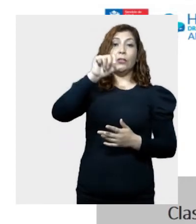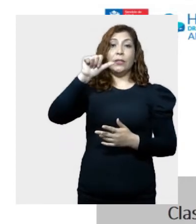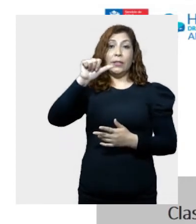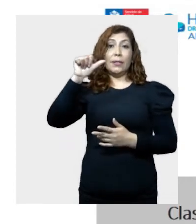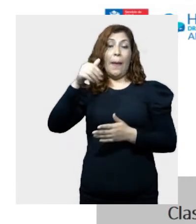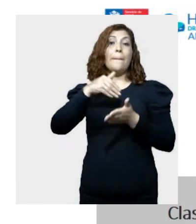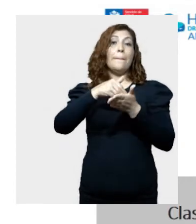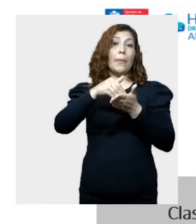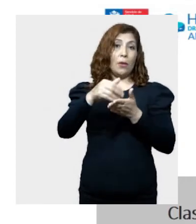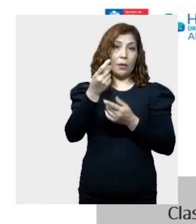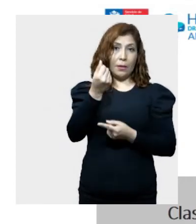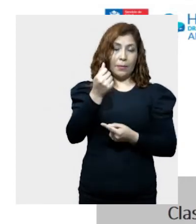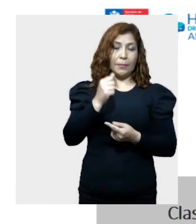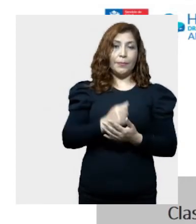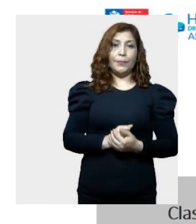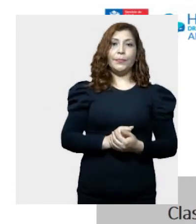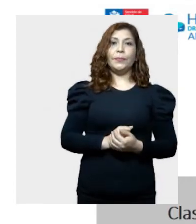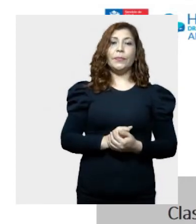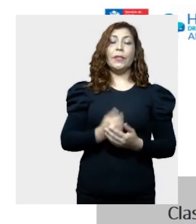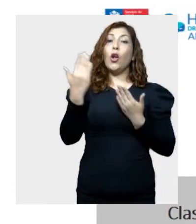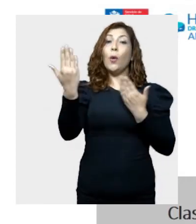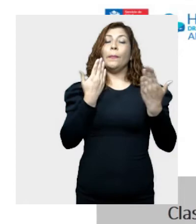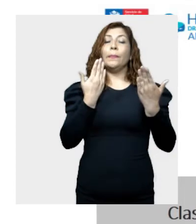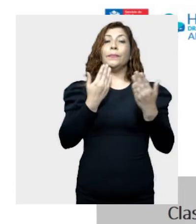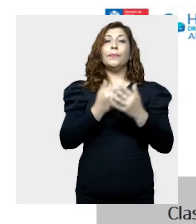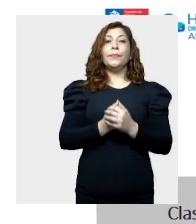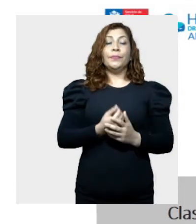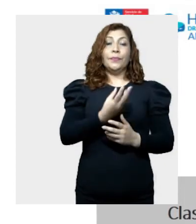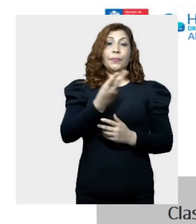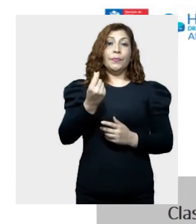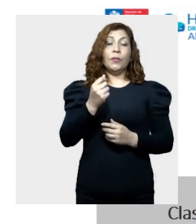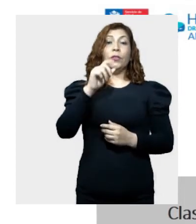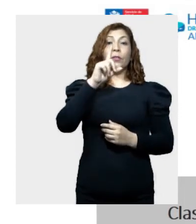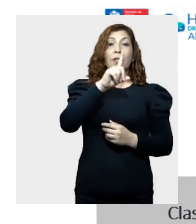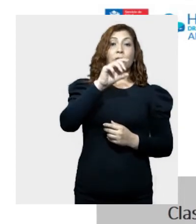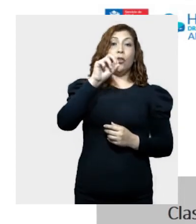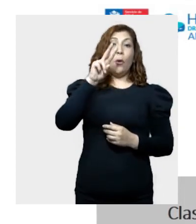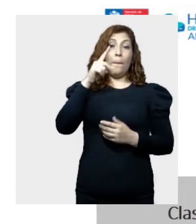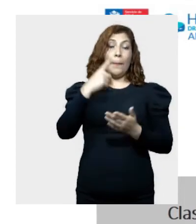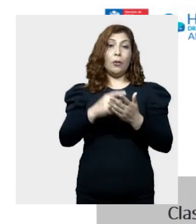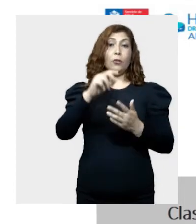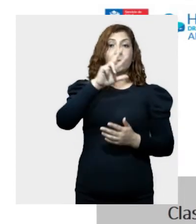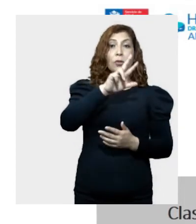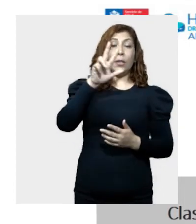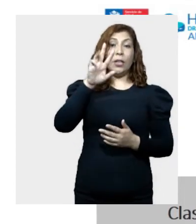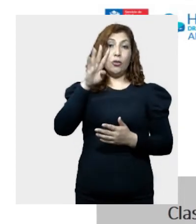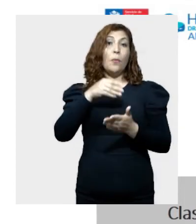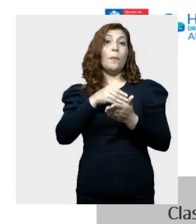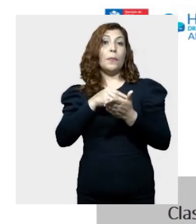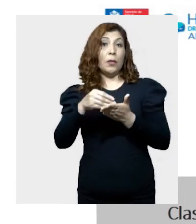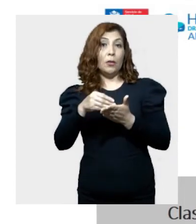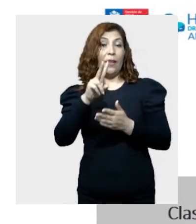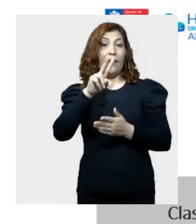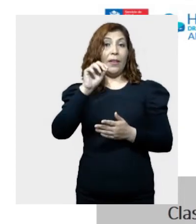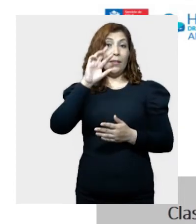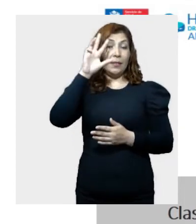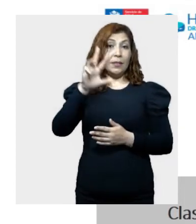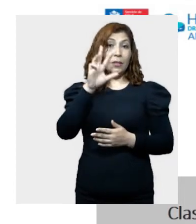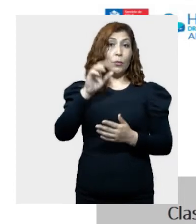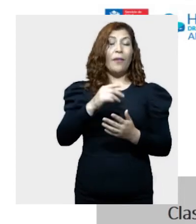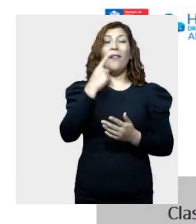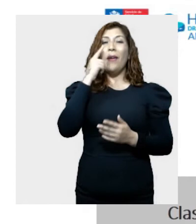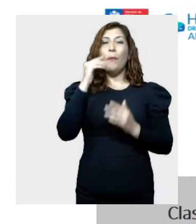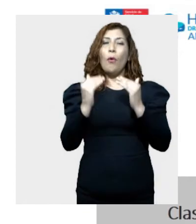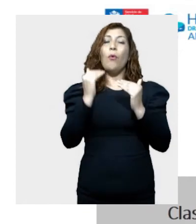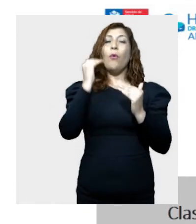153.766 millones de pesos. Si comparamos la cifra con los 102.848 millones del 2019, vemos